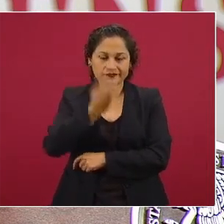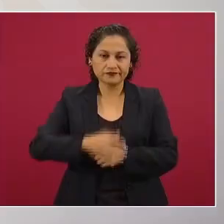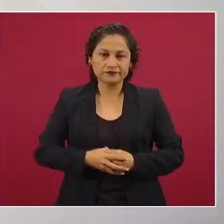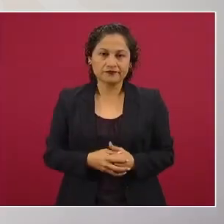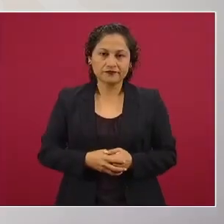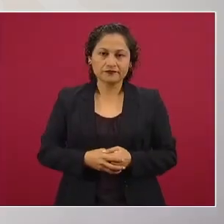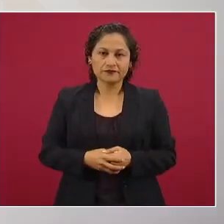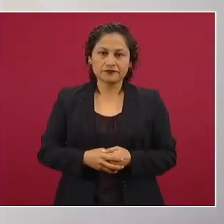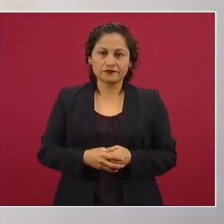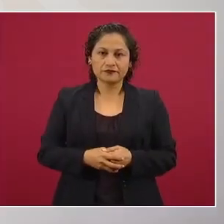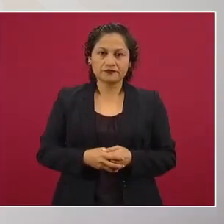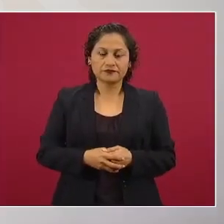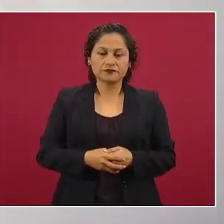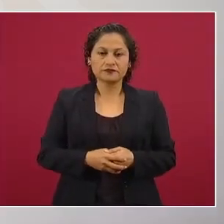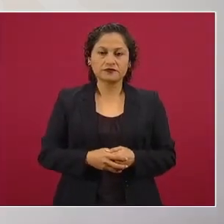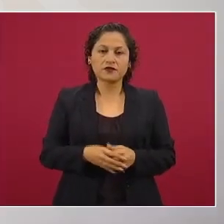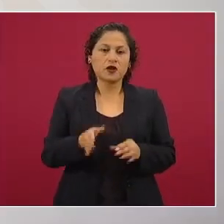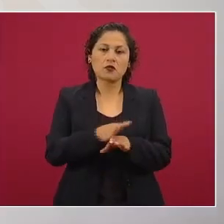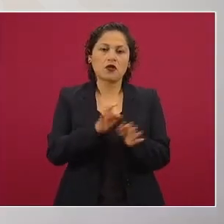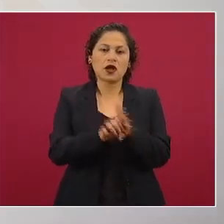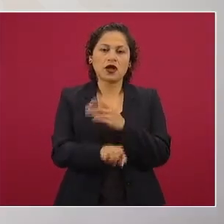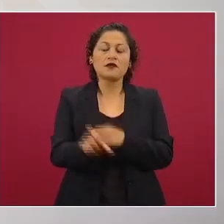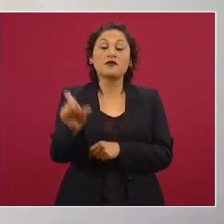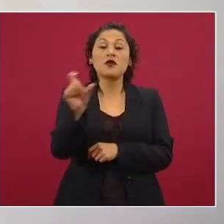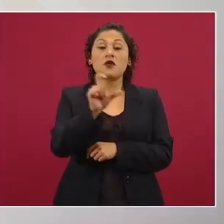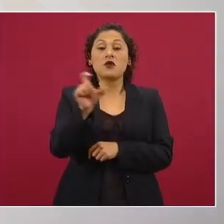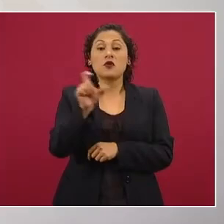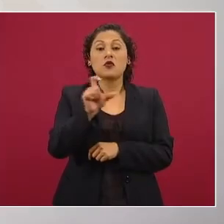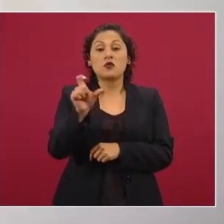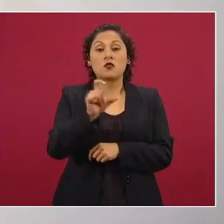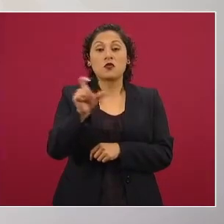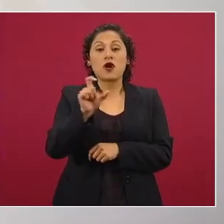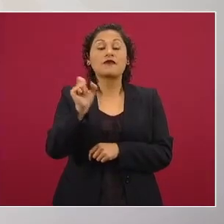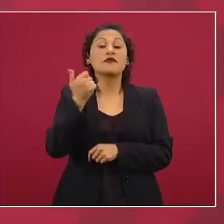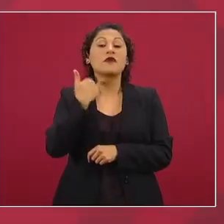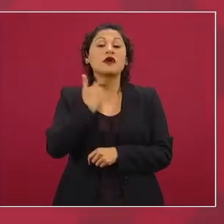cuando Calderón se acabó